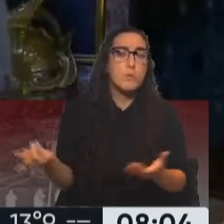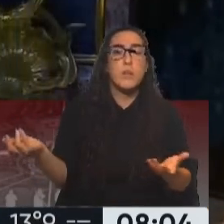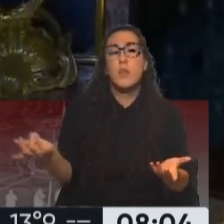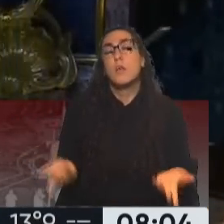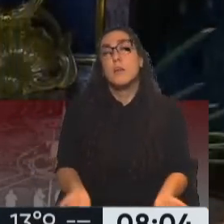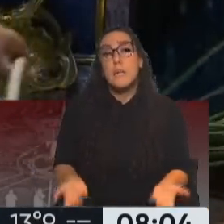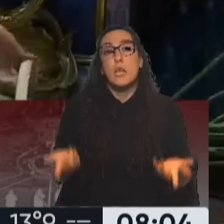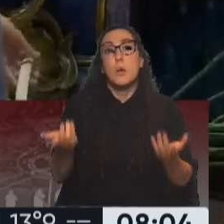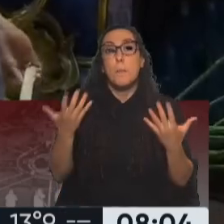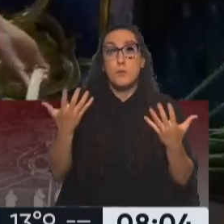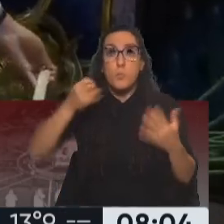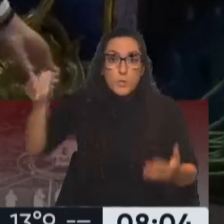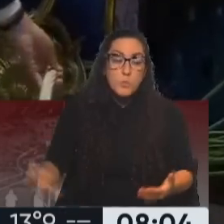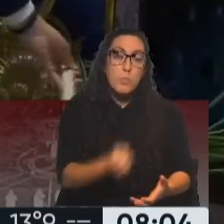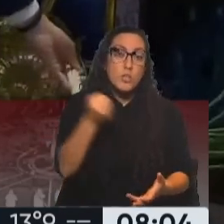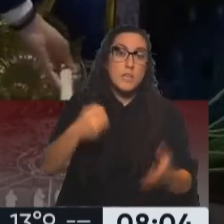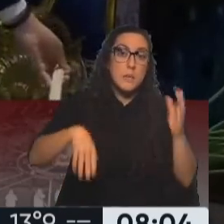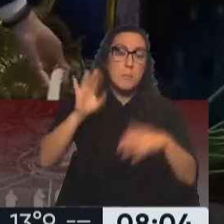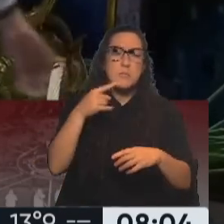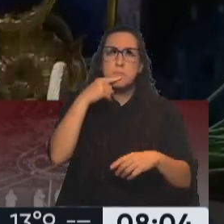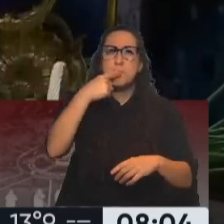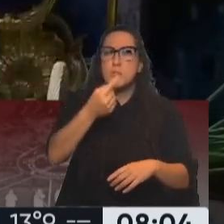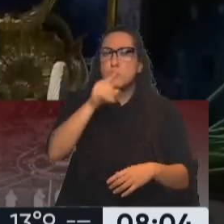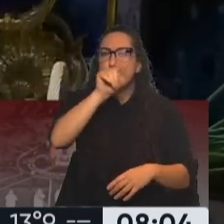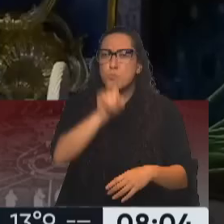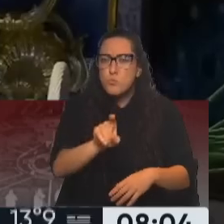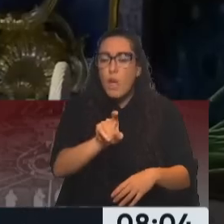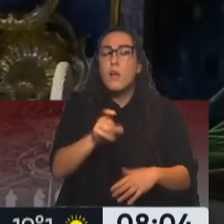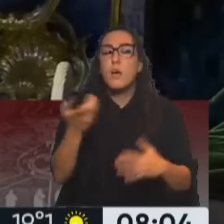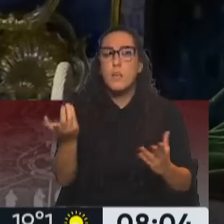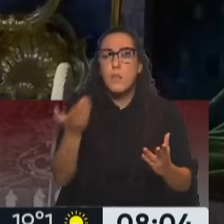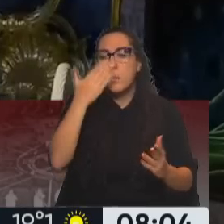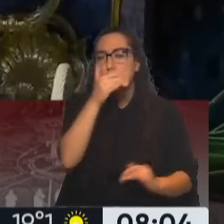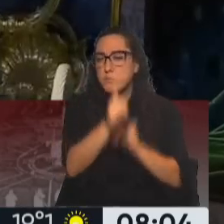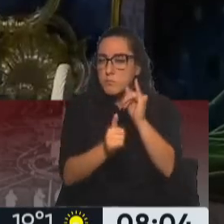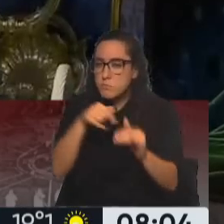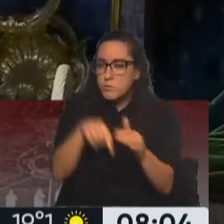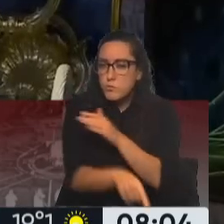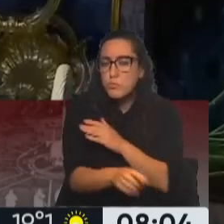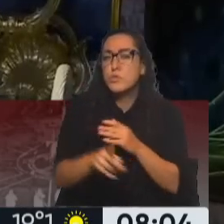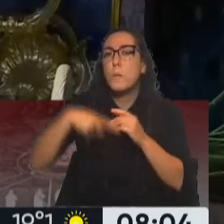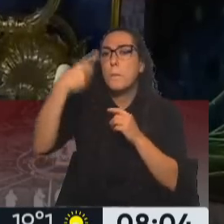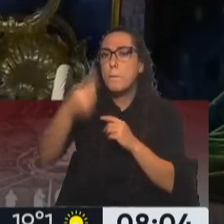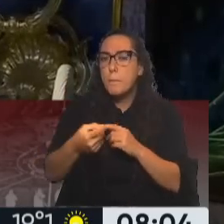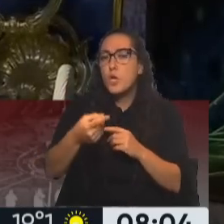es muy relevante. La gran pregunta ahora, que seguramente también después lo vamos a desarrollar más, es quién va a ser, qué línea se va a seguir.